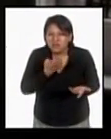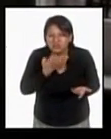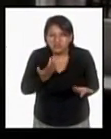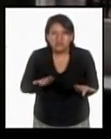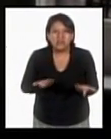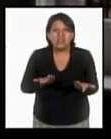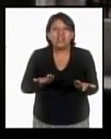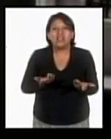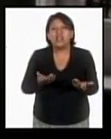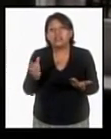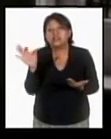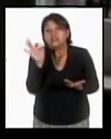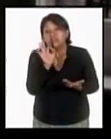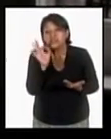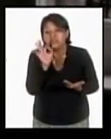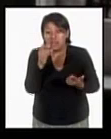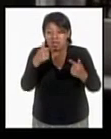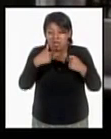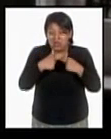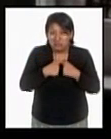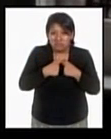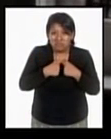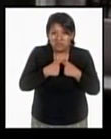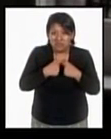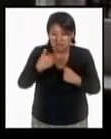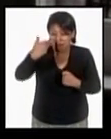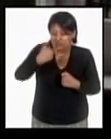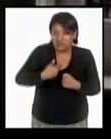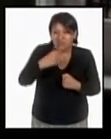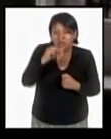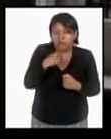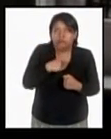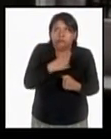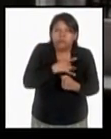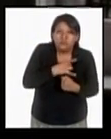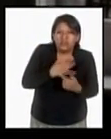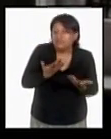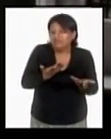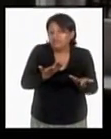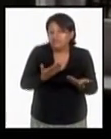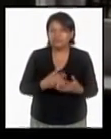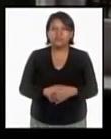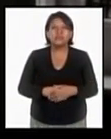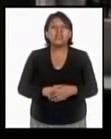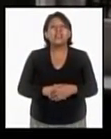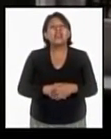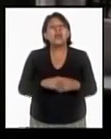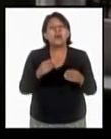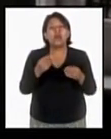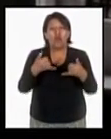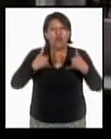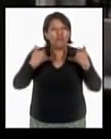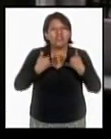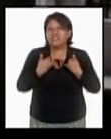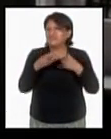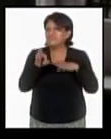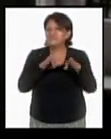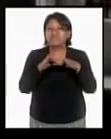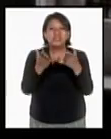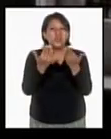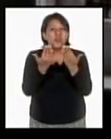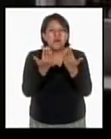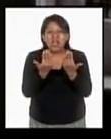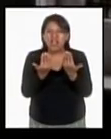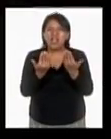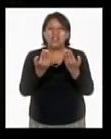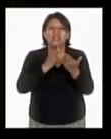están con el miedo de que pues no los acepten ahorita, pues, hay muchos jóvenes sin trabajo, sin ir a